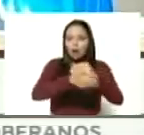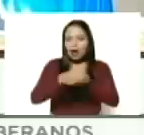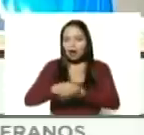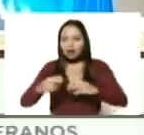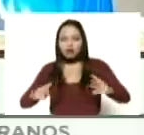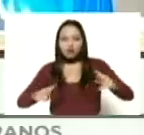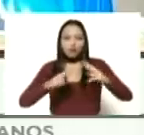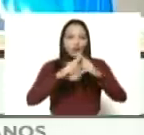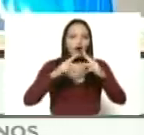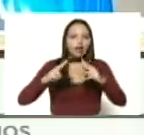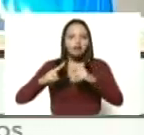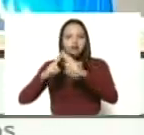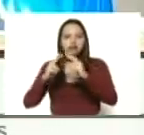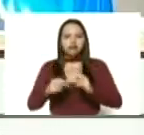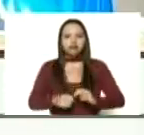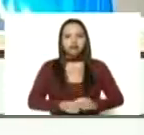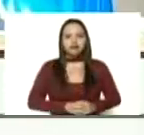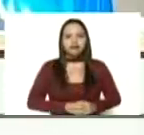encuentros,